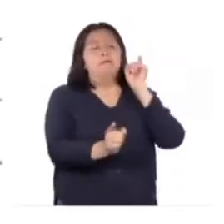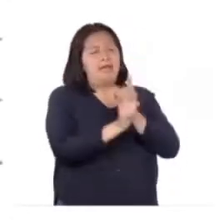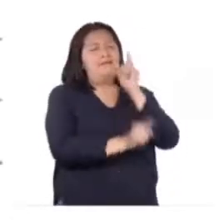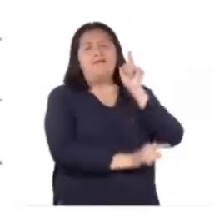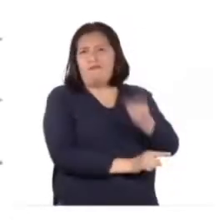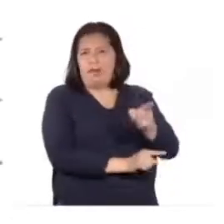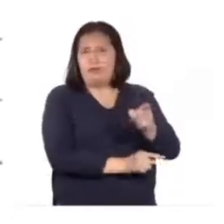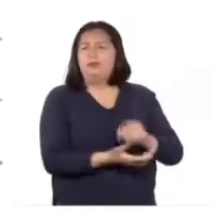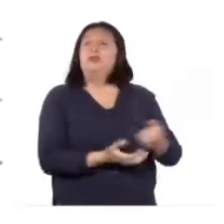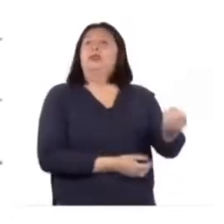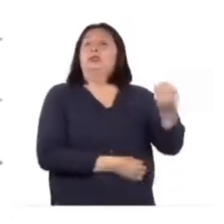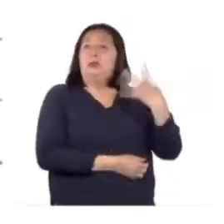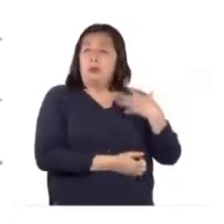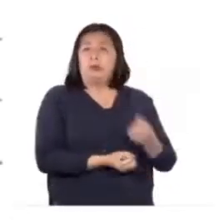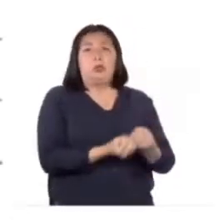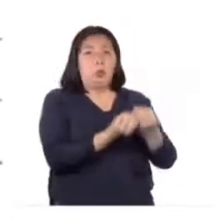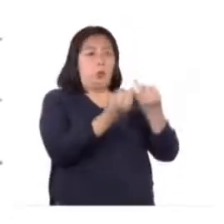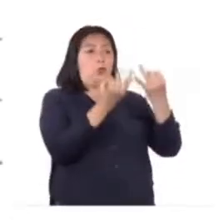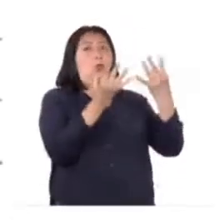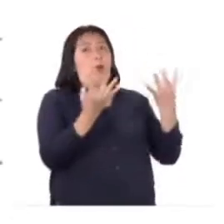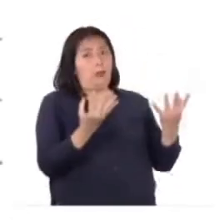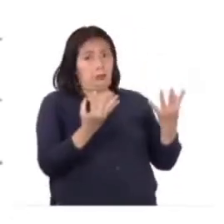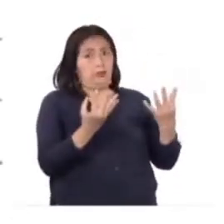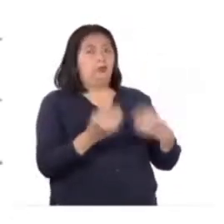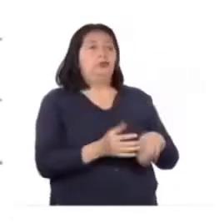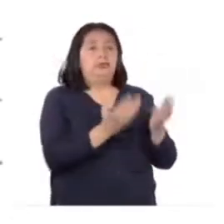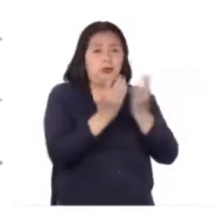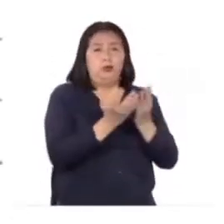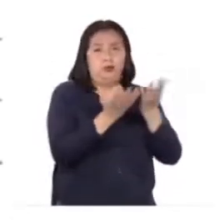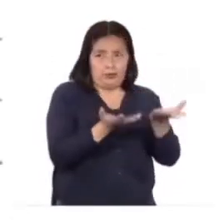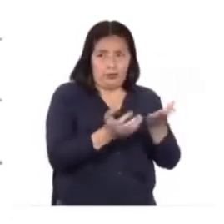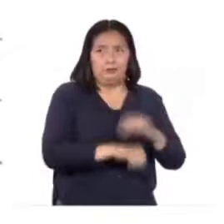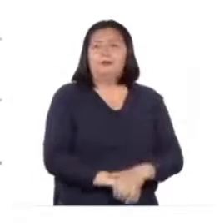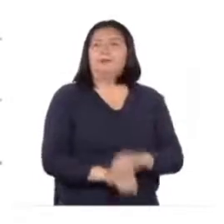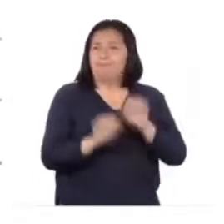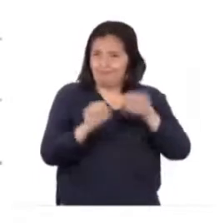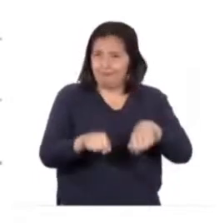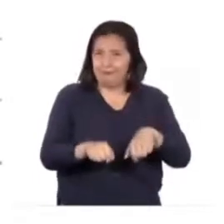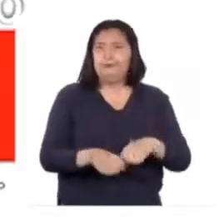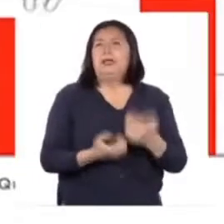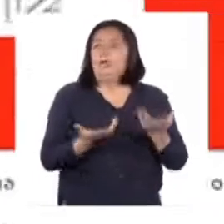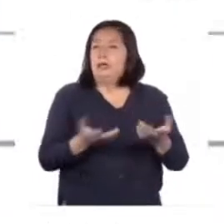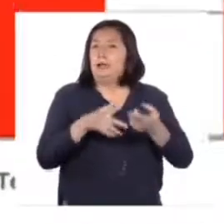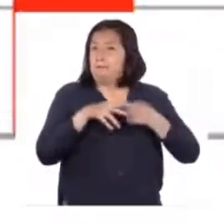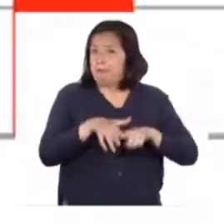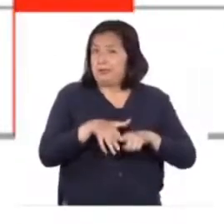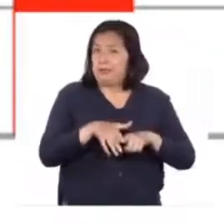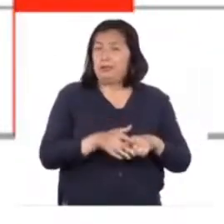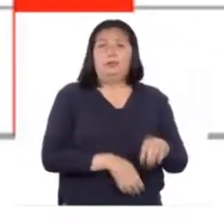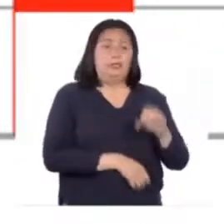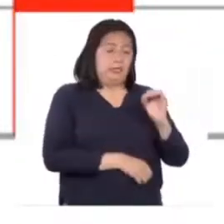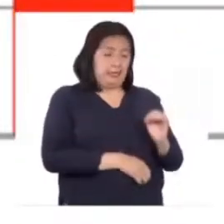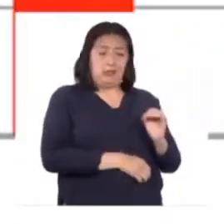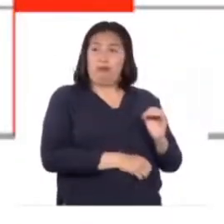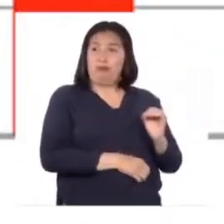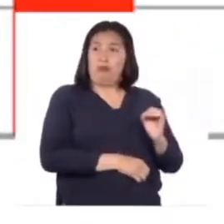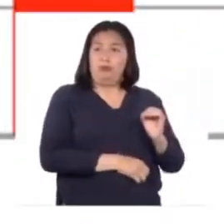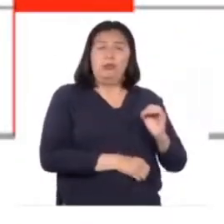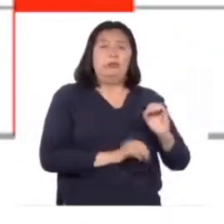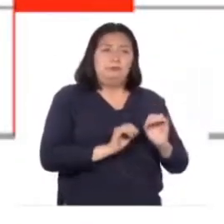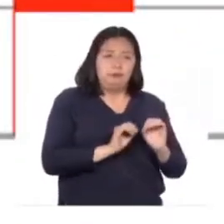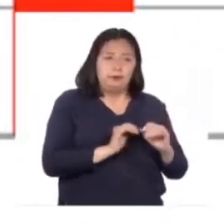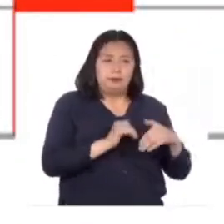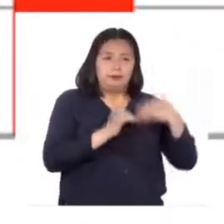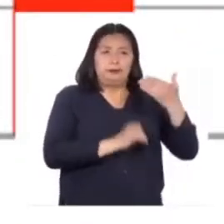Perfecto, nos indican la cantidad de estudiantes. Se inicia en el número 0, luego sigue